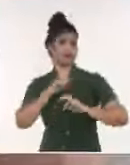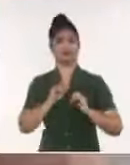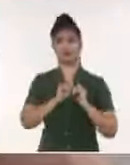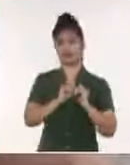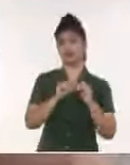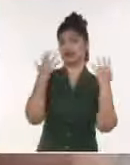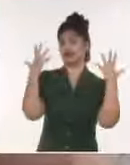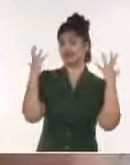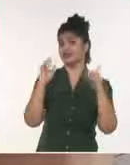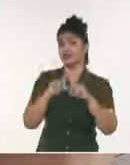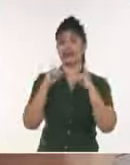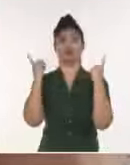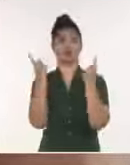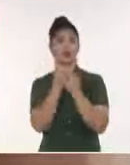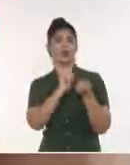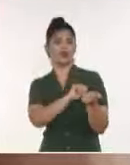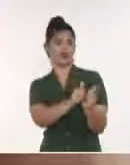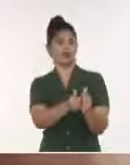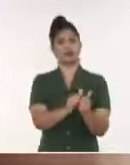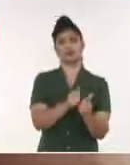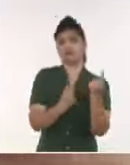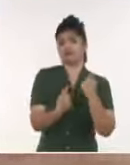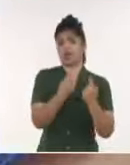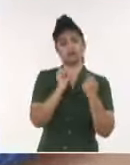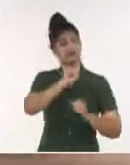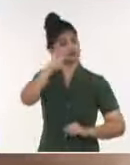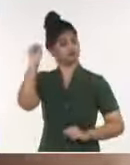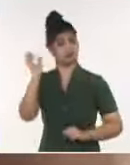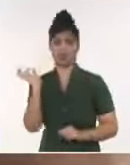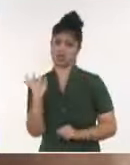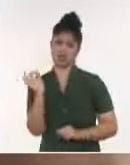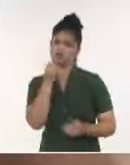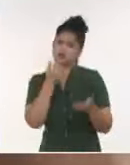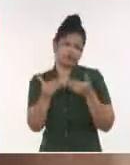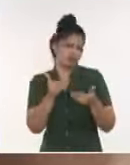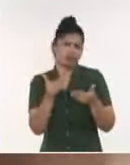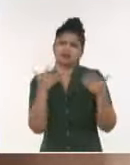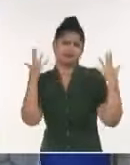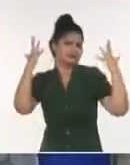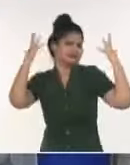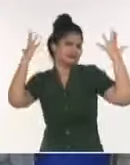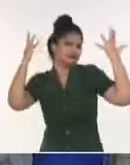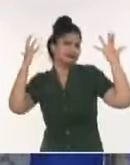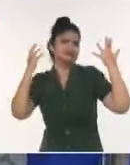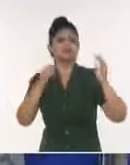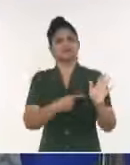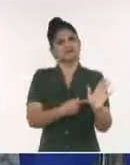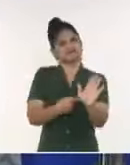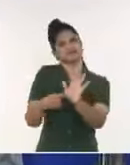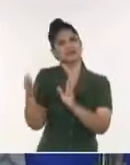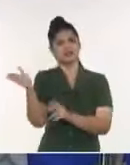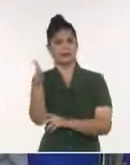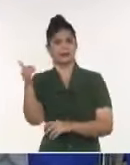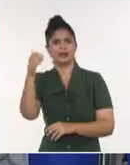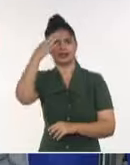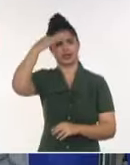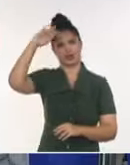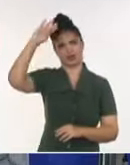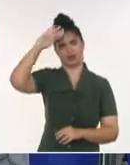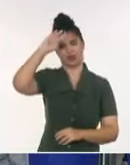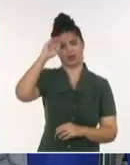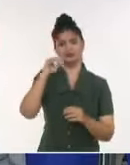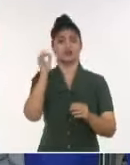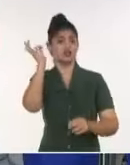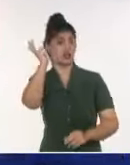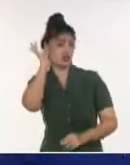de los atletas de la isla, pues aunque no siempre se pueden obtener medallas, mantuvieron bien en alto la bandera cubana. Por su parte, Laina Pérez, capitana